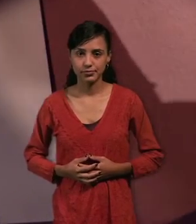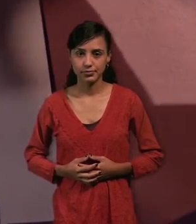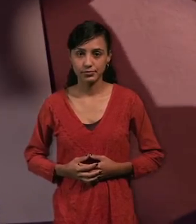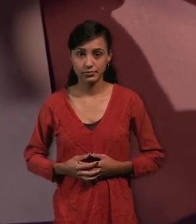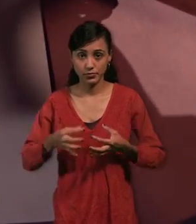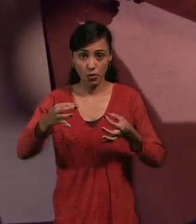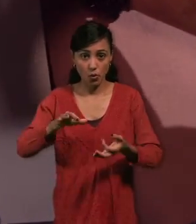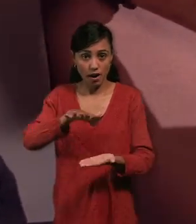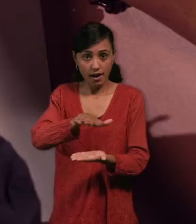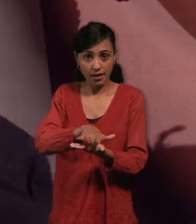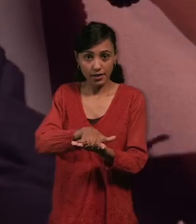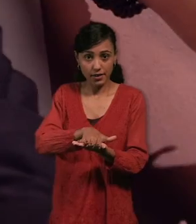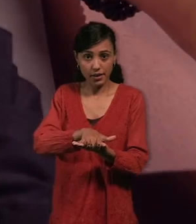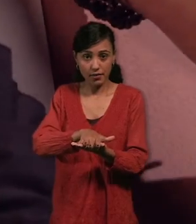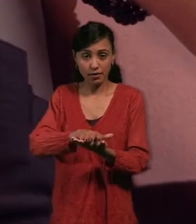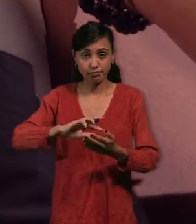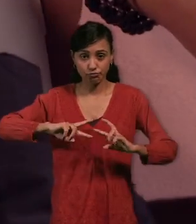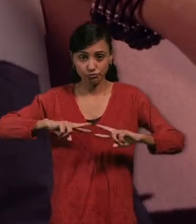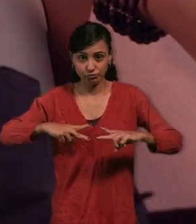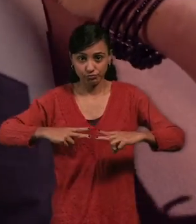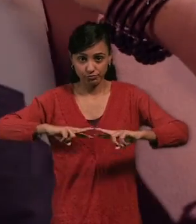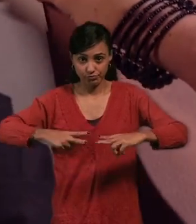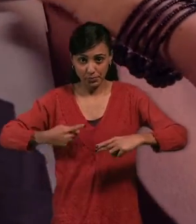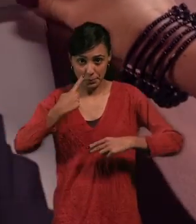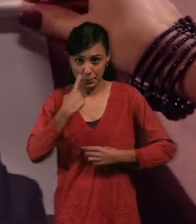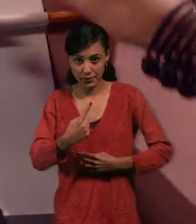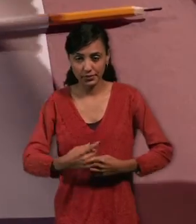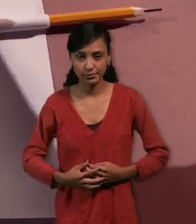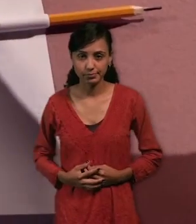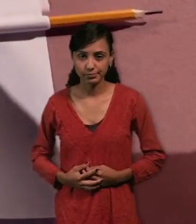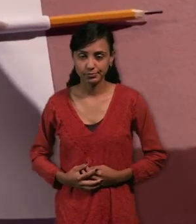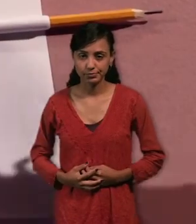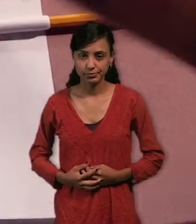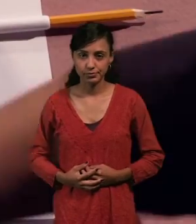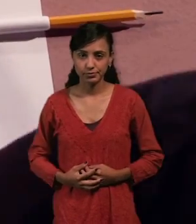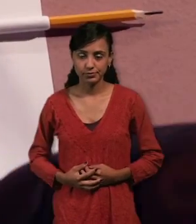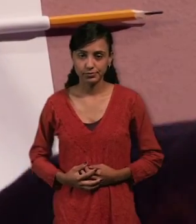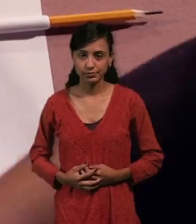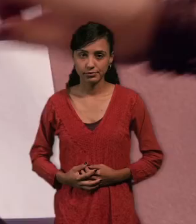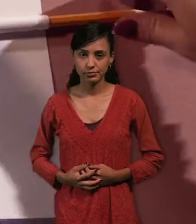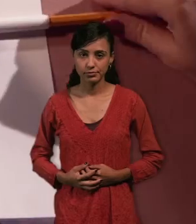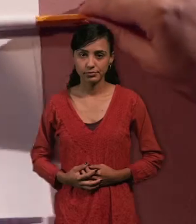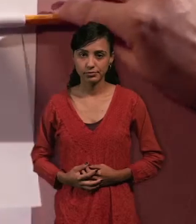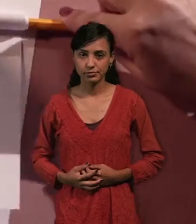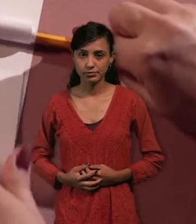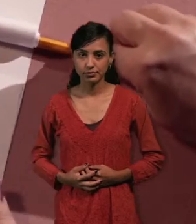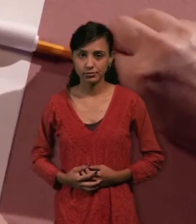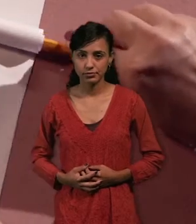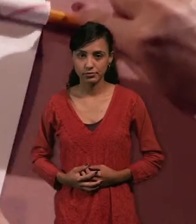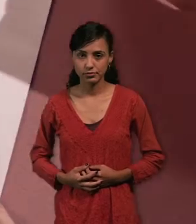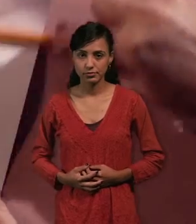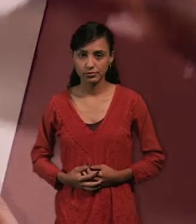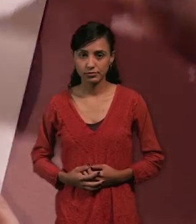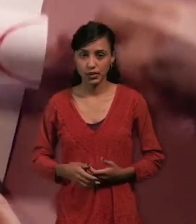vamos a enroscar el papel y lo vamos a mover